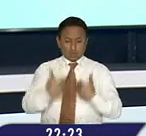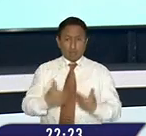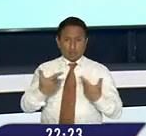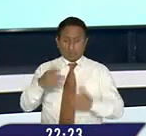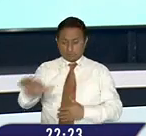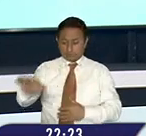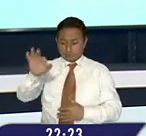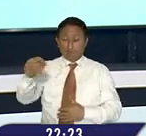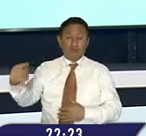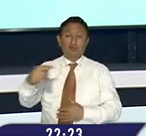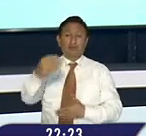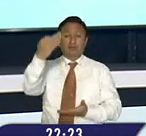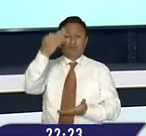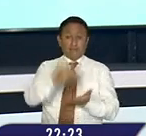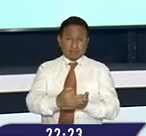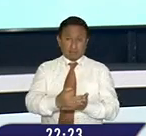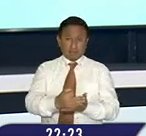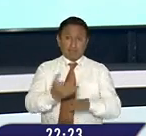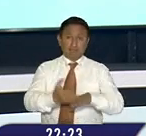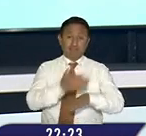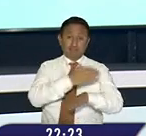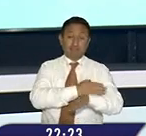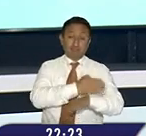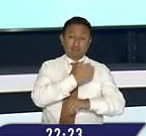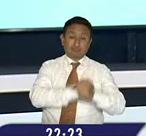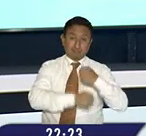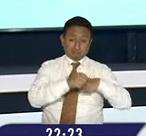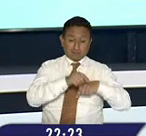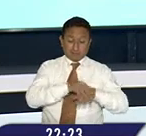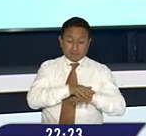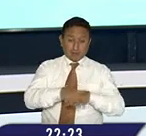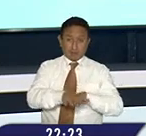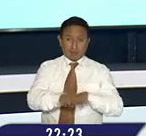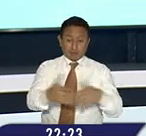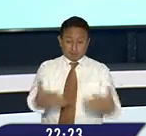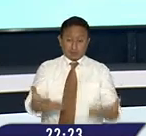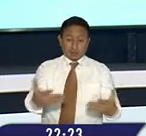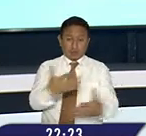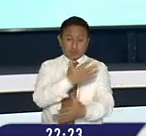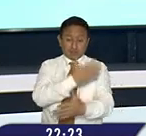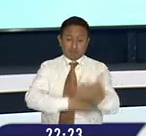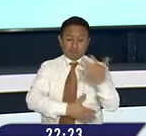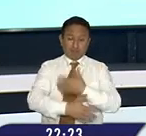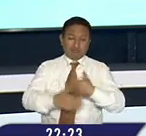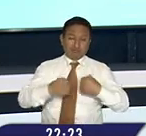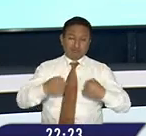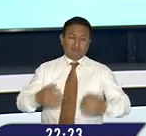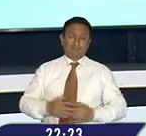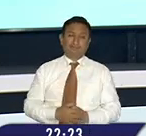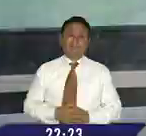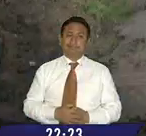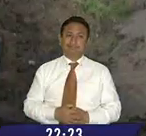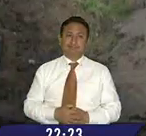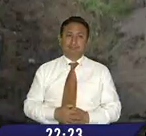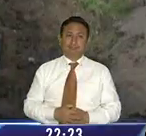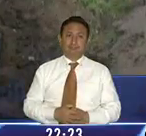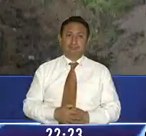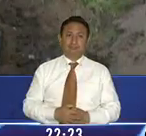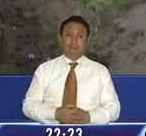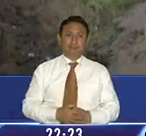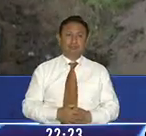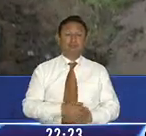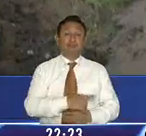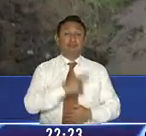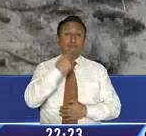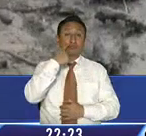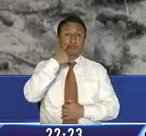en Cotopaxi. La tragedia ocurrió hace varios días. Sus extremidades estaban desprendidas. El hombre